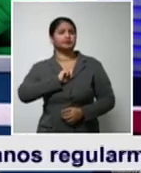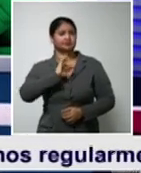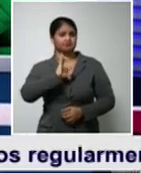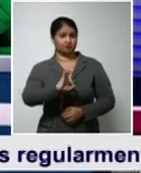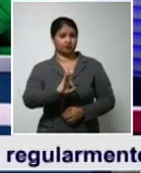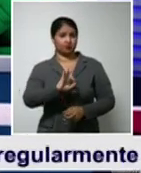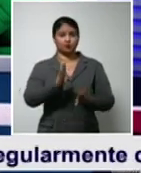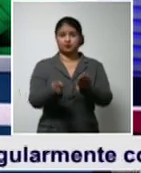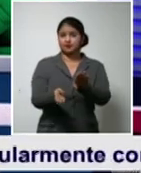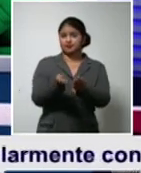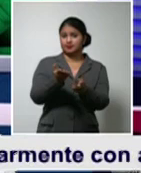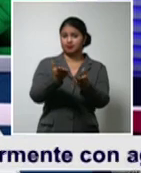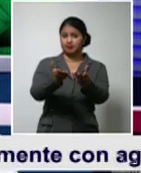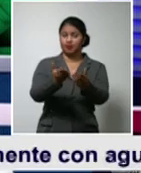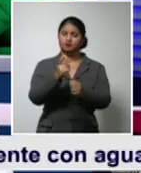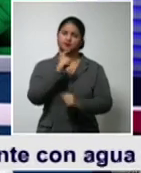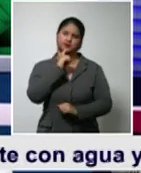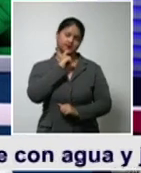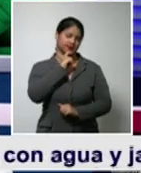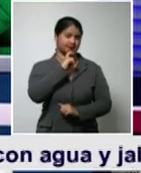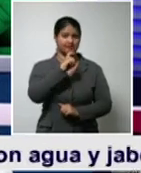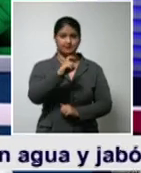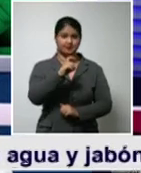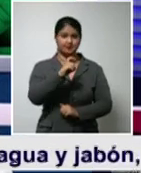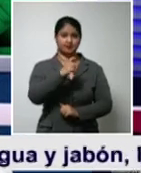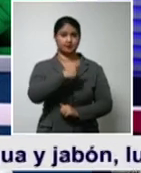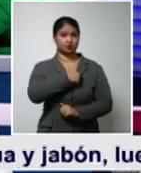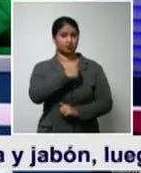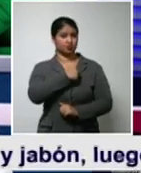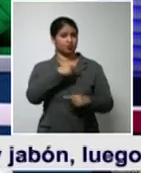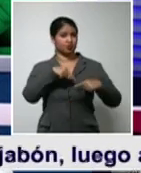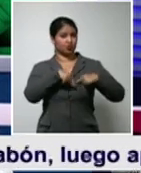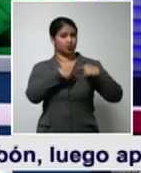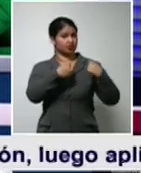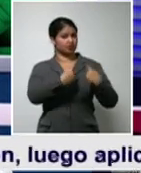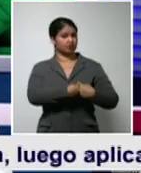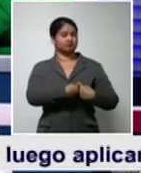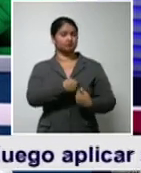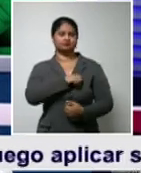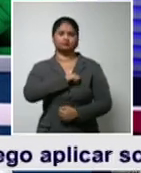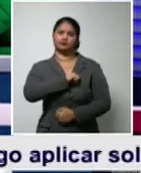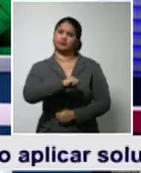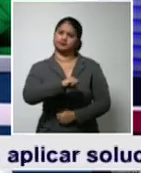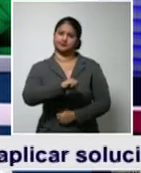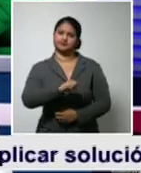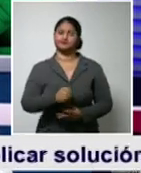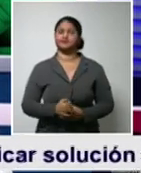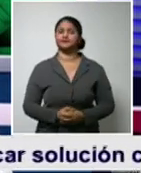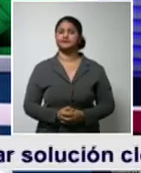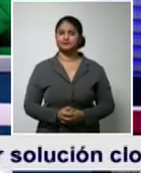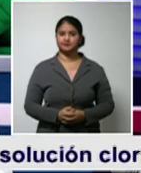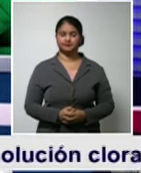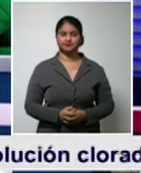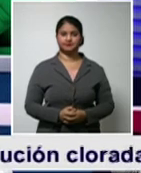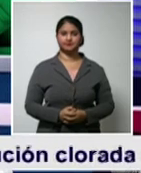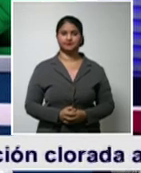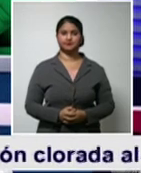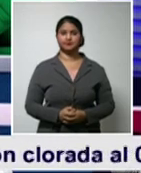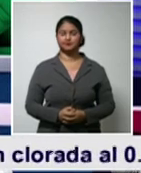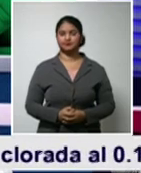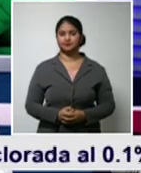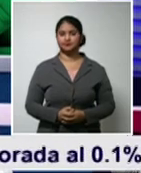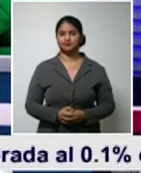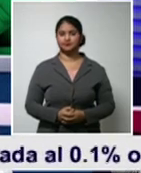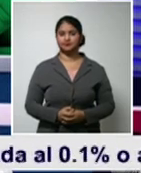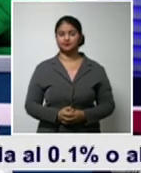también hizo una parada cardiorrespiratoria, de la cual no fue posible reanimarla a pesar de las maniobras que